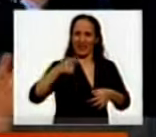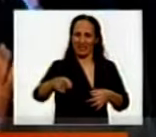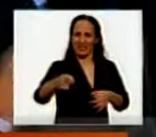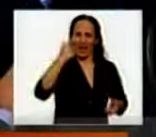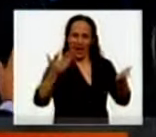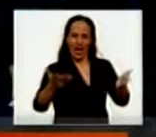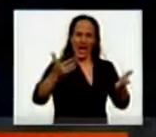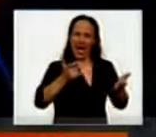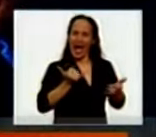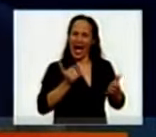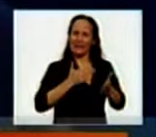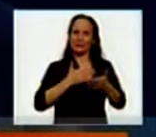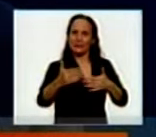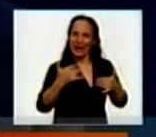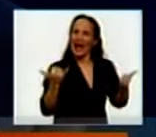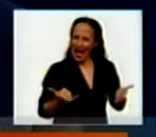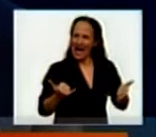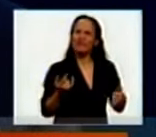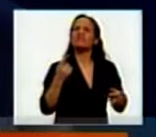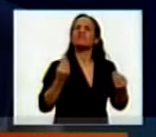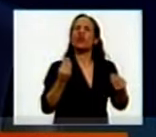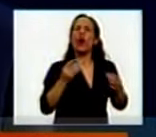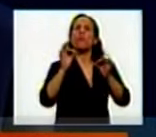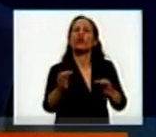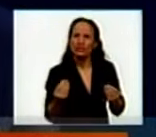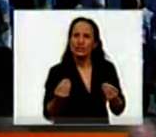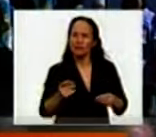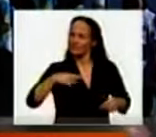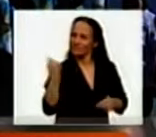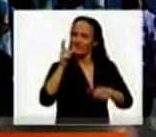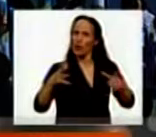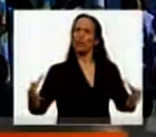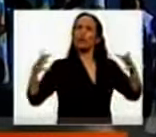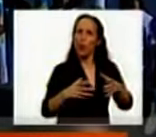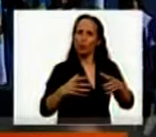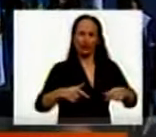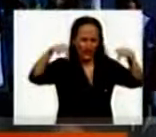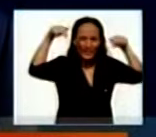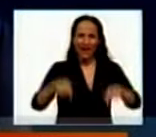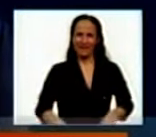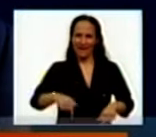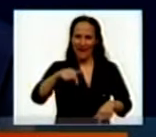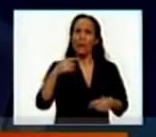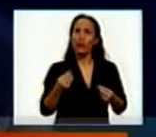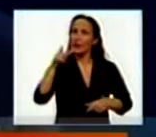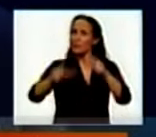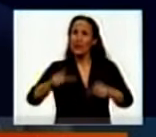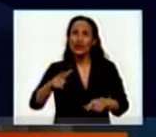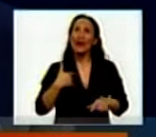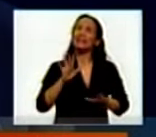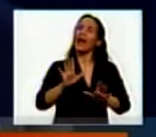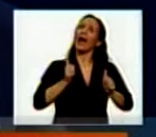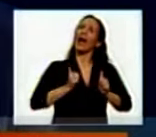Es juntos, y es acá, es aquí y es ahora, porque hay muchos argentinos que no pueden esperar